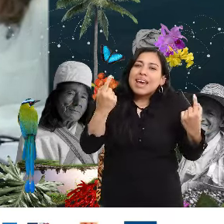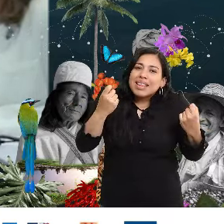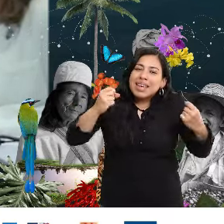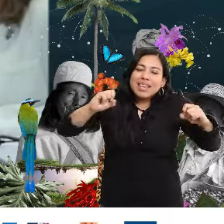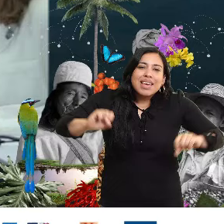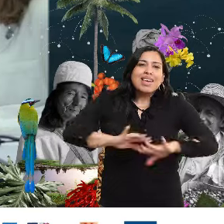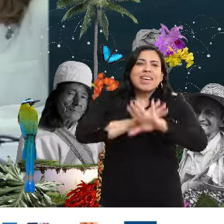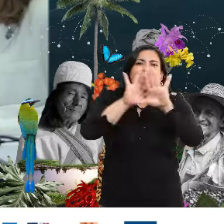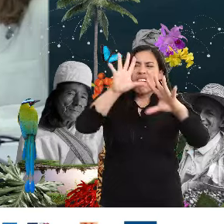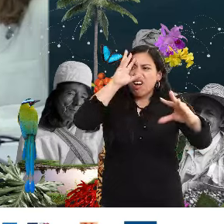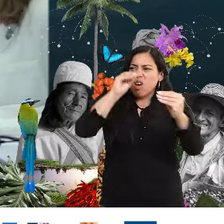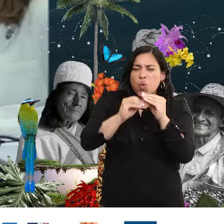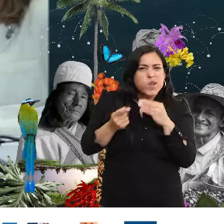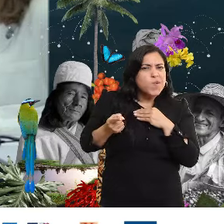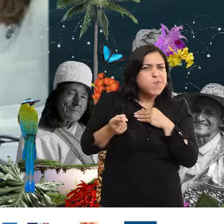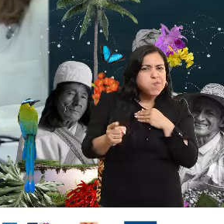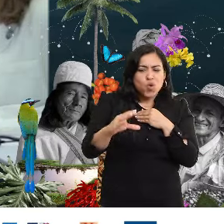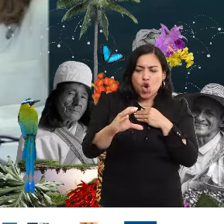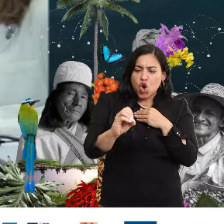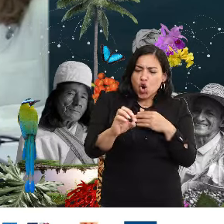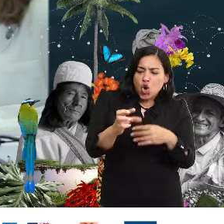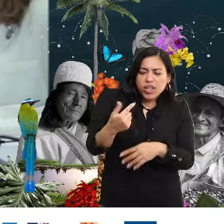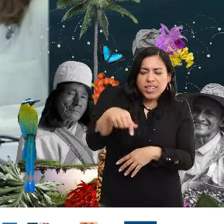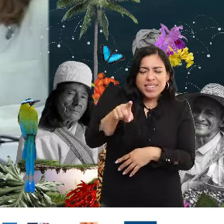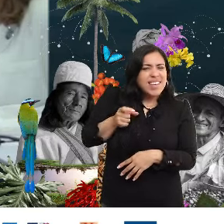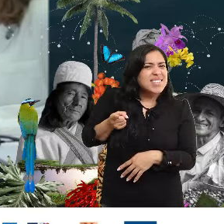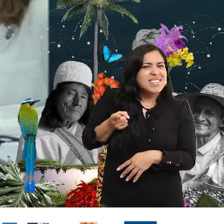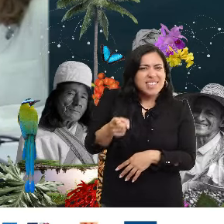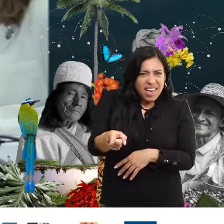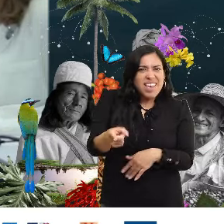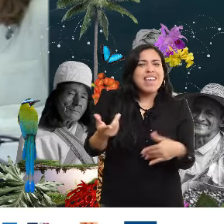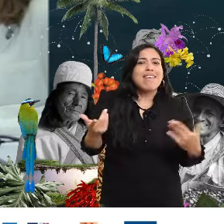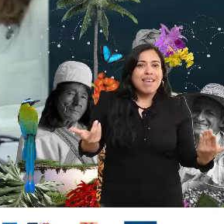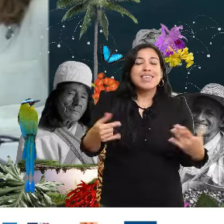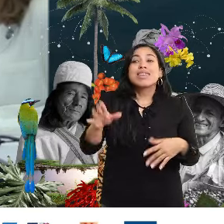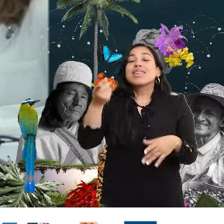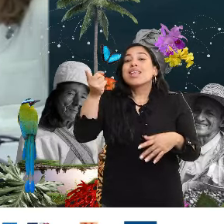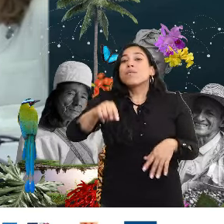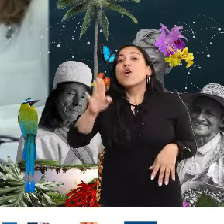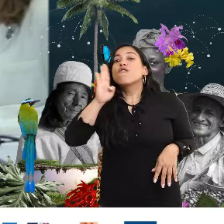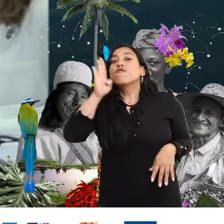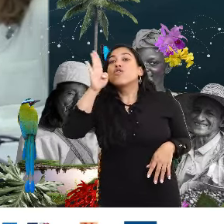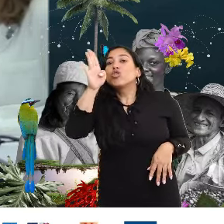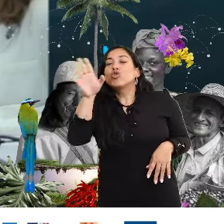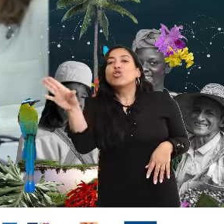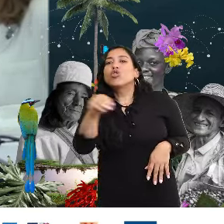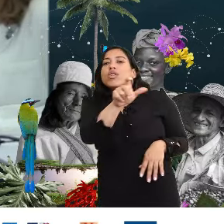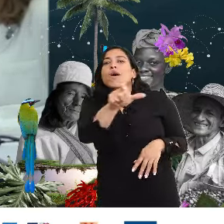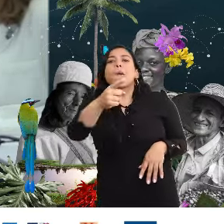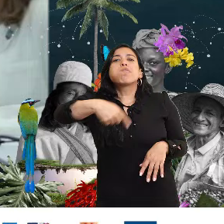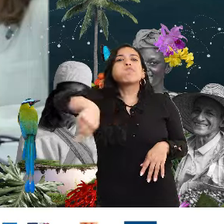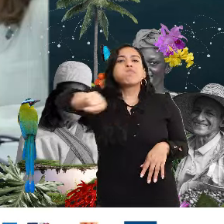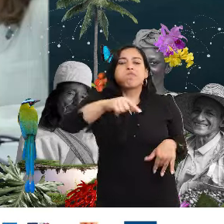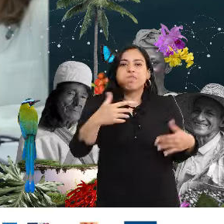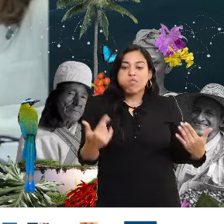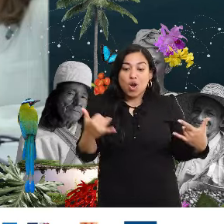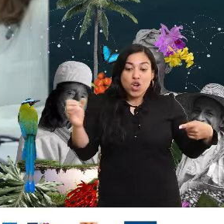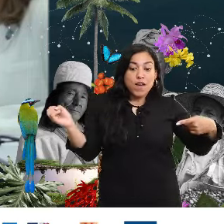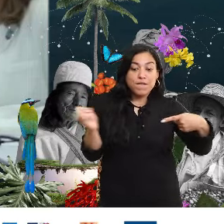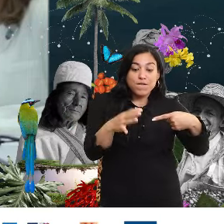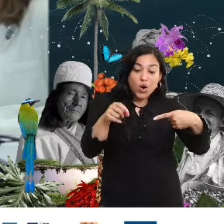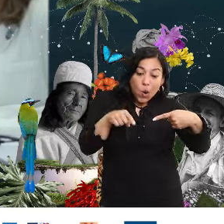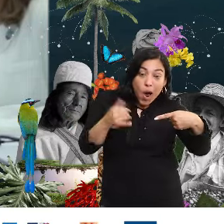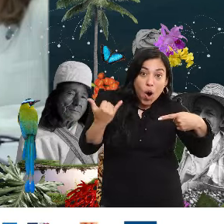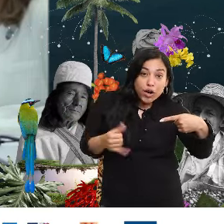estamos negociando en esta COP16 y lo que significa para el futuro de cada uno de nosotros. Y estos foros han